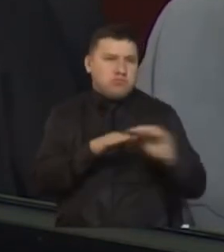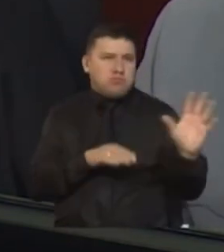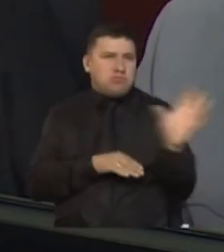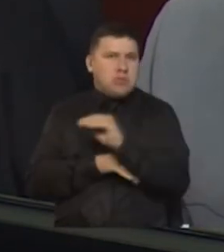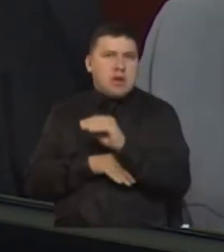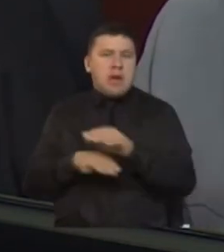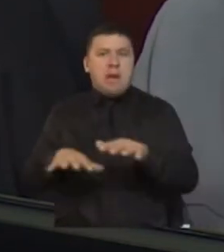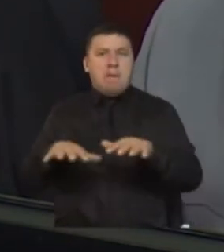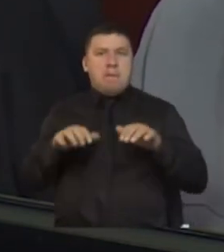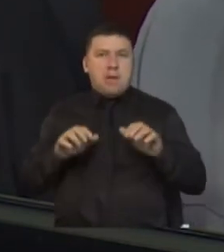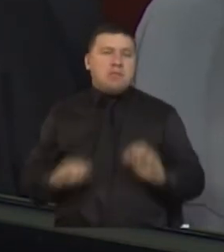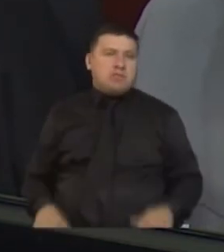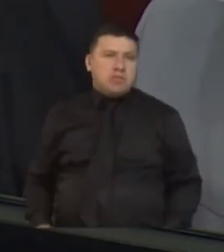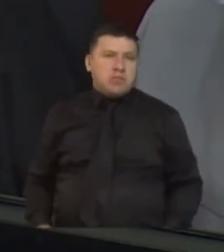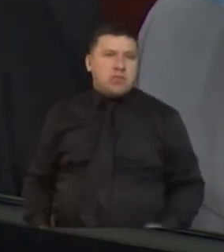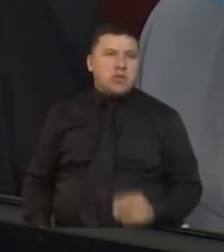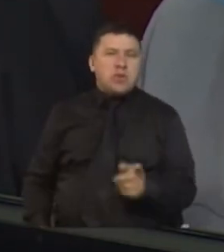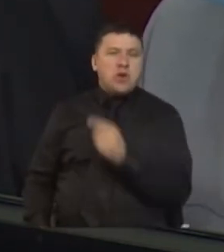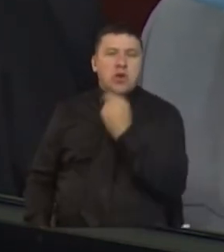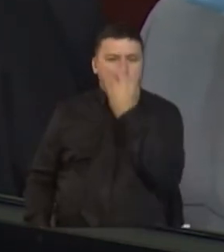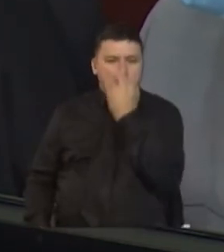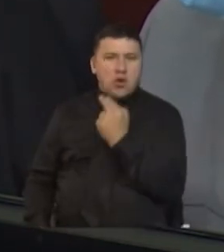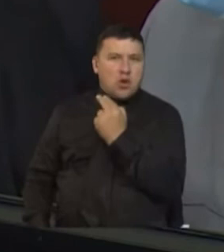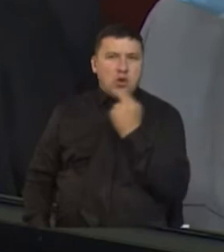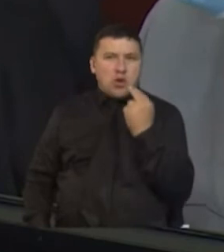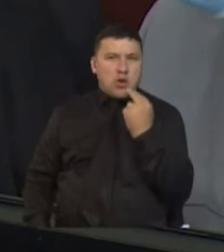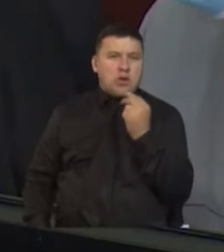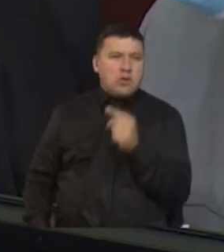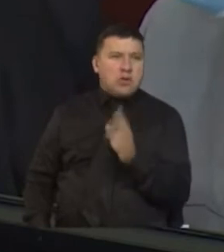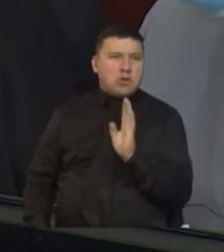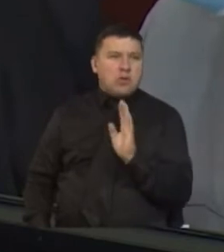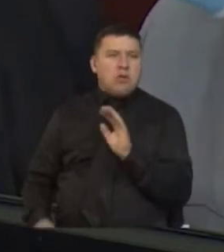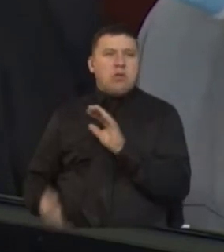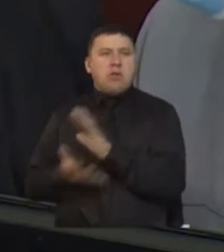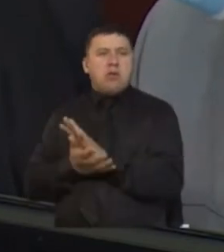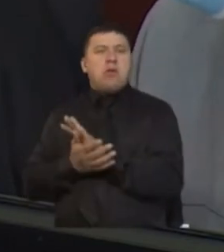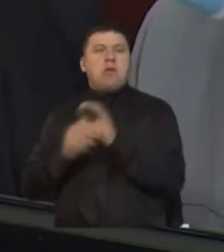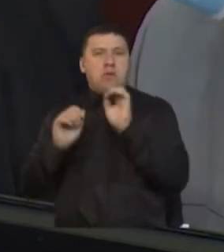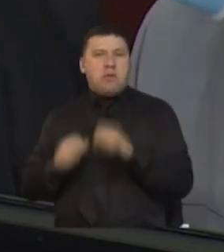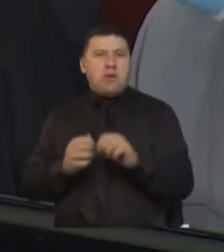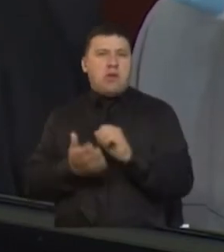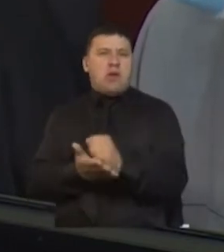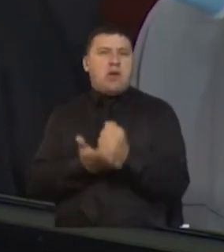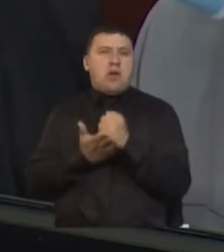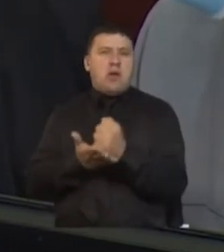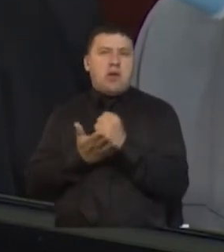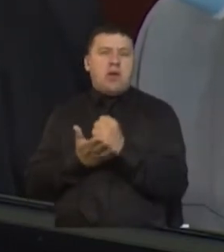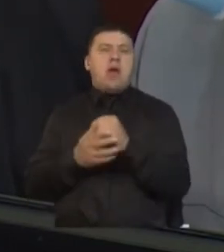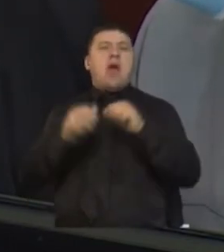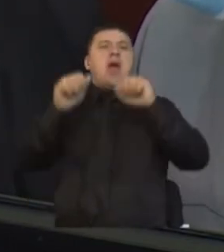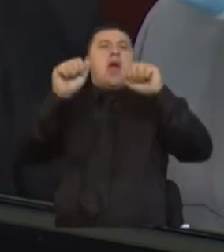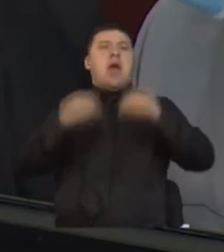toda la plenaria que en el compromiso contra el crimen y la impunidad nos ayuden